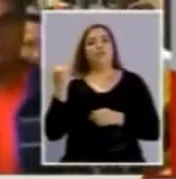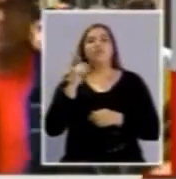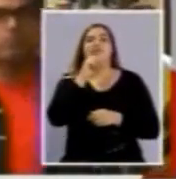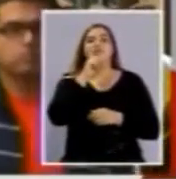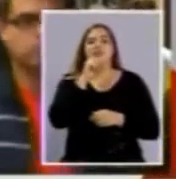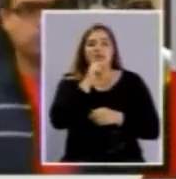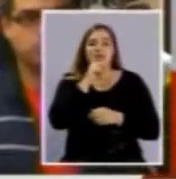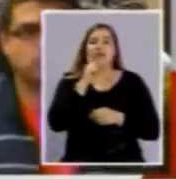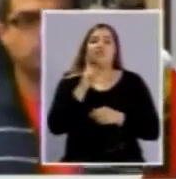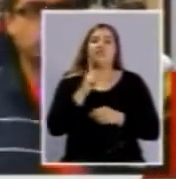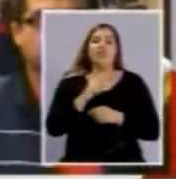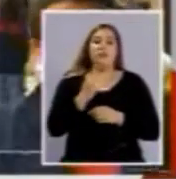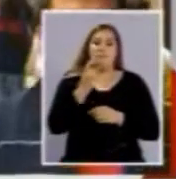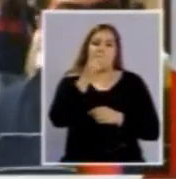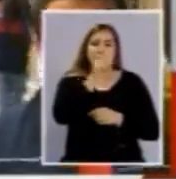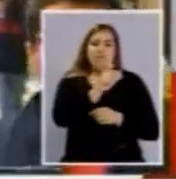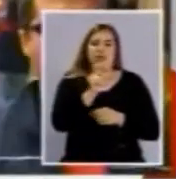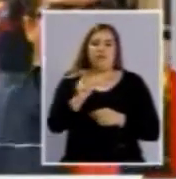tiene que ser algo que es individual.